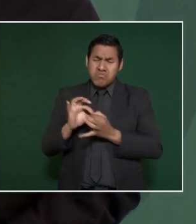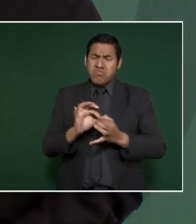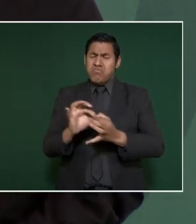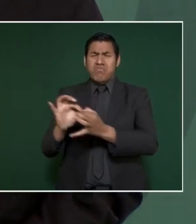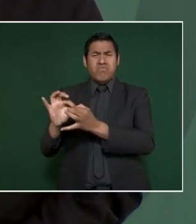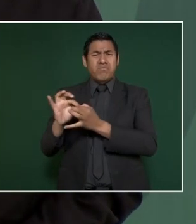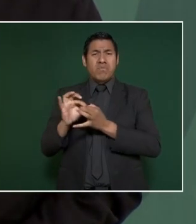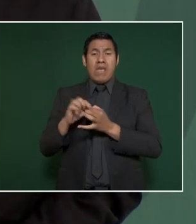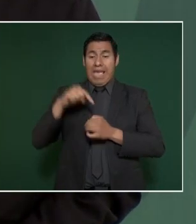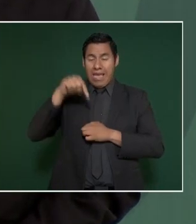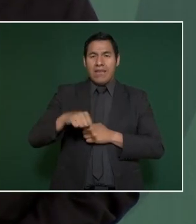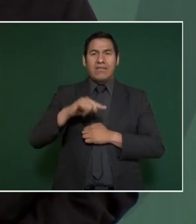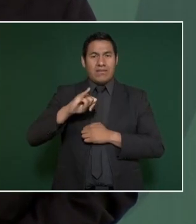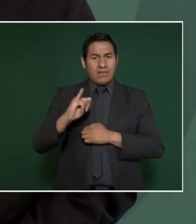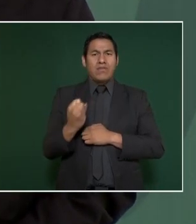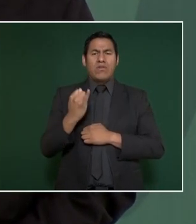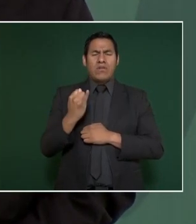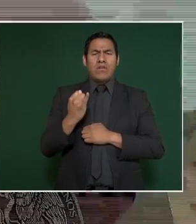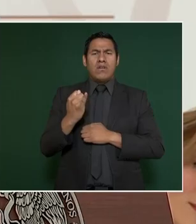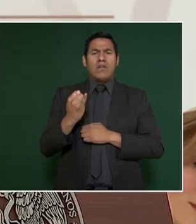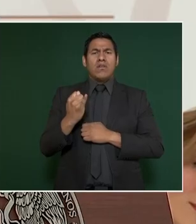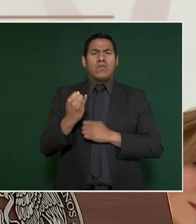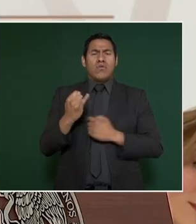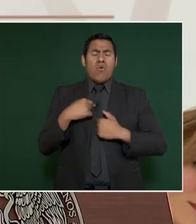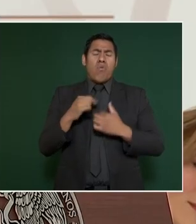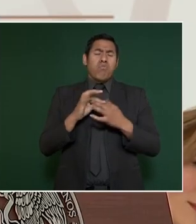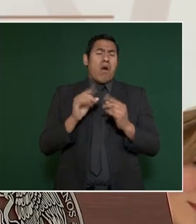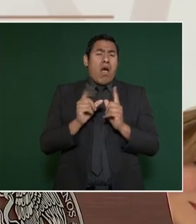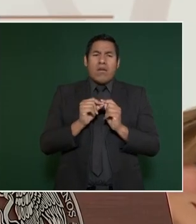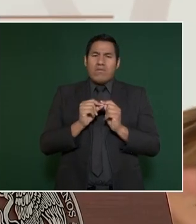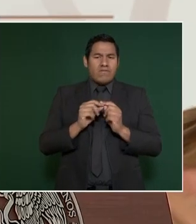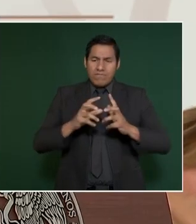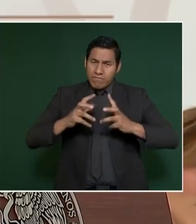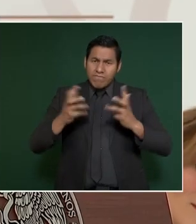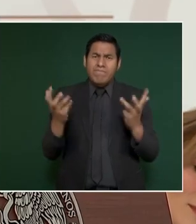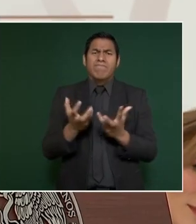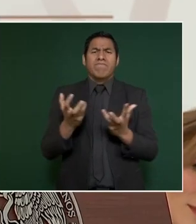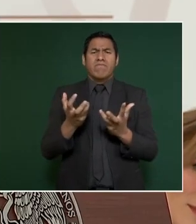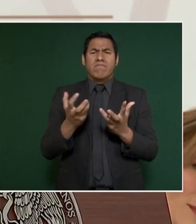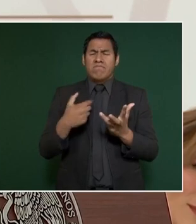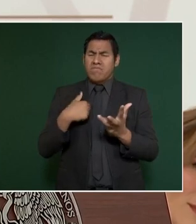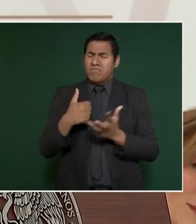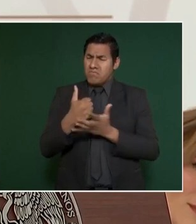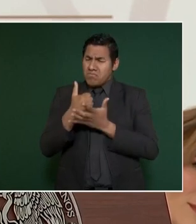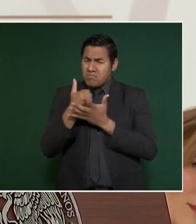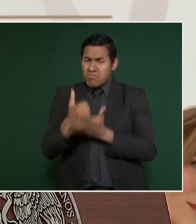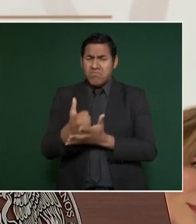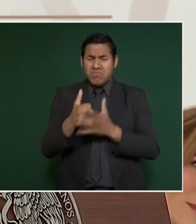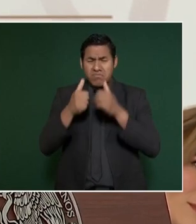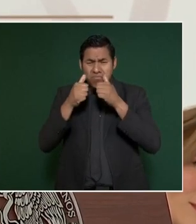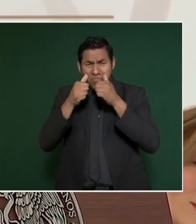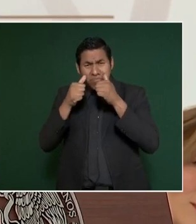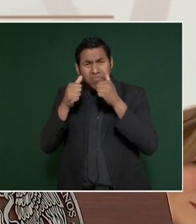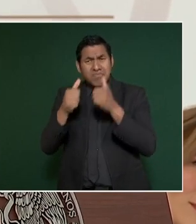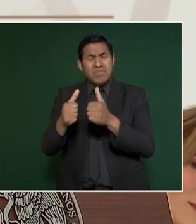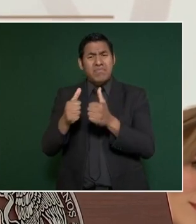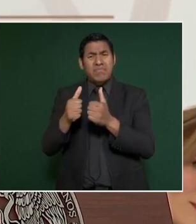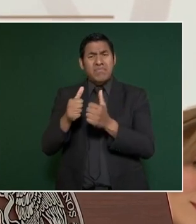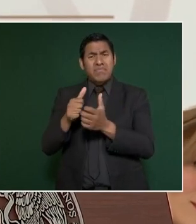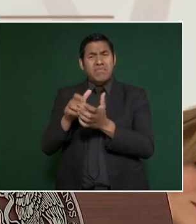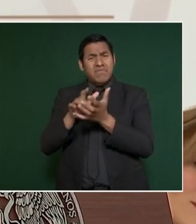Tijuana con hechos podemos eh decir